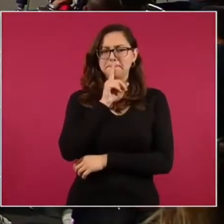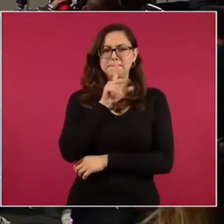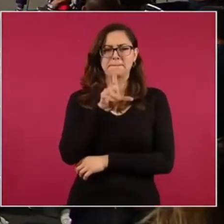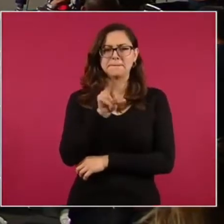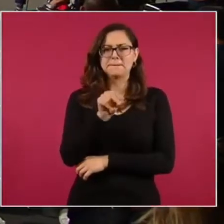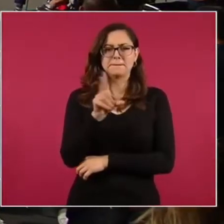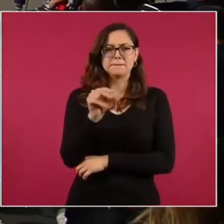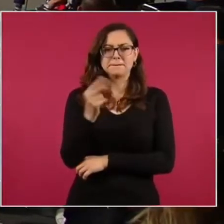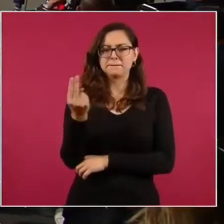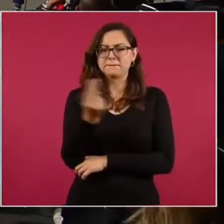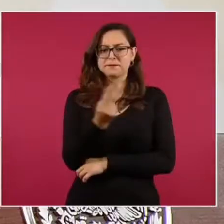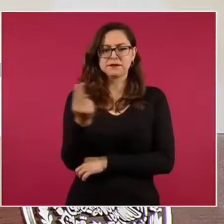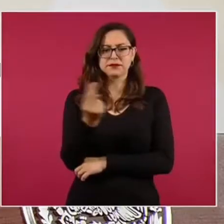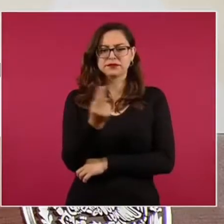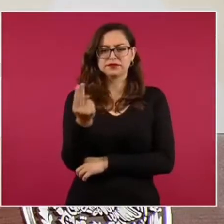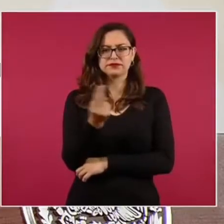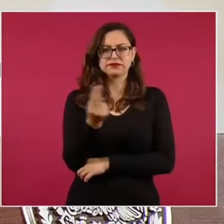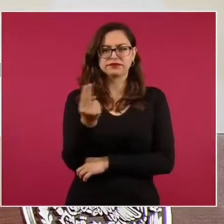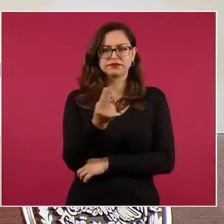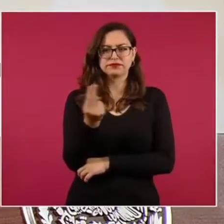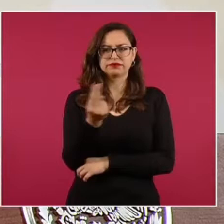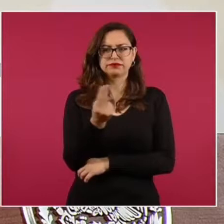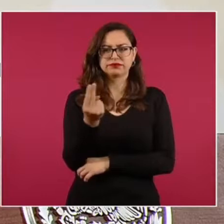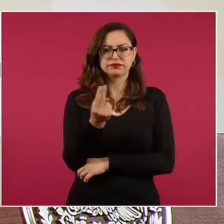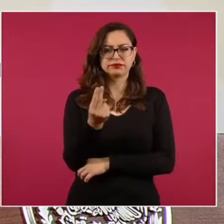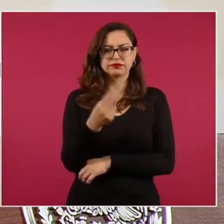de manera indebida,